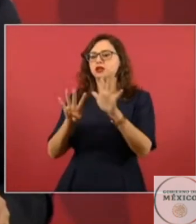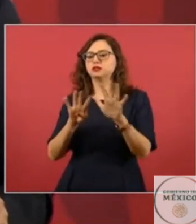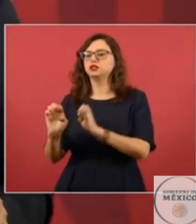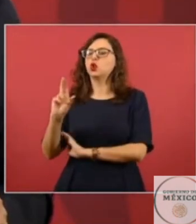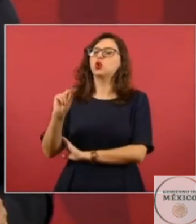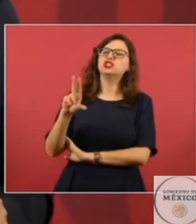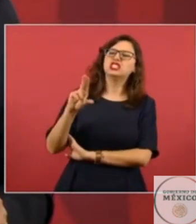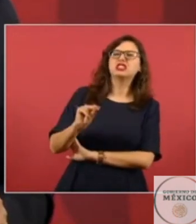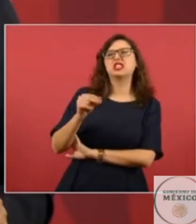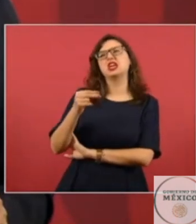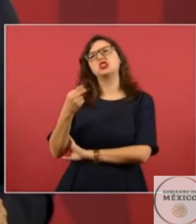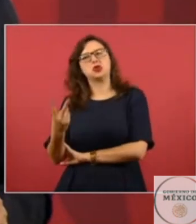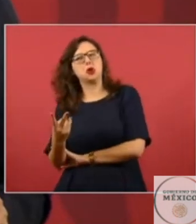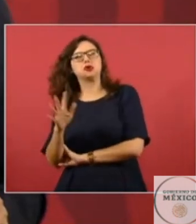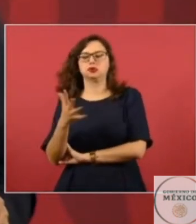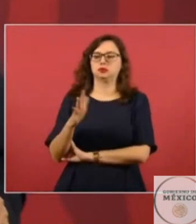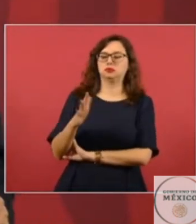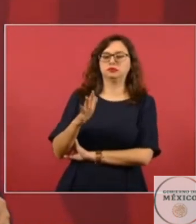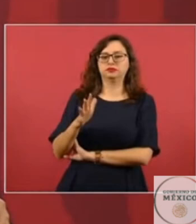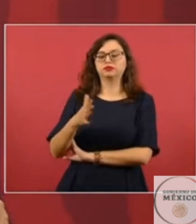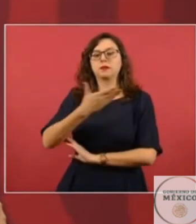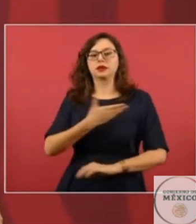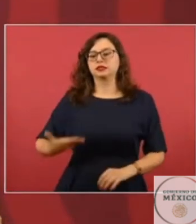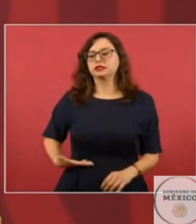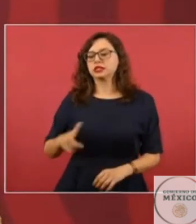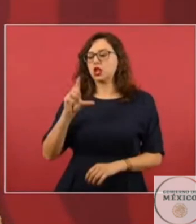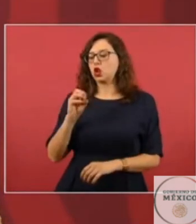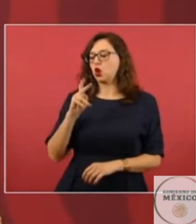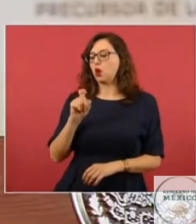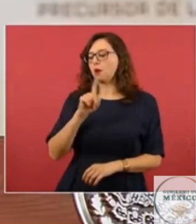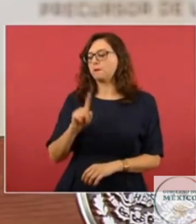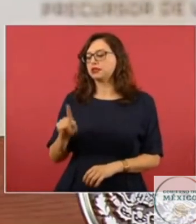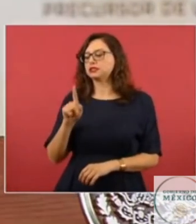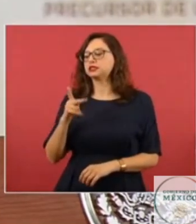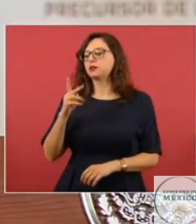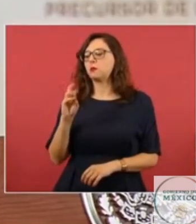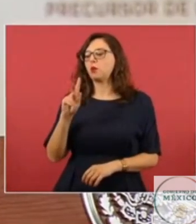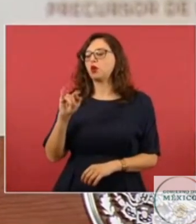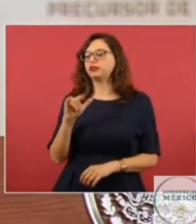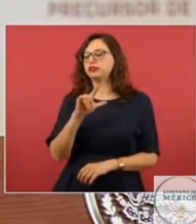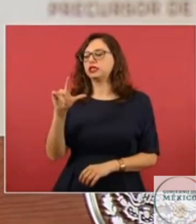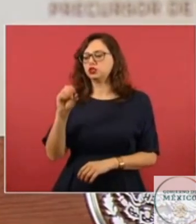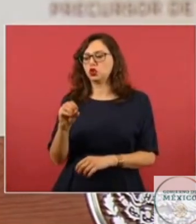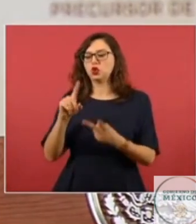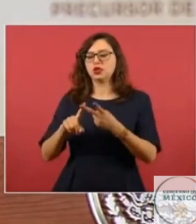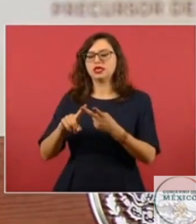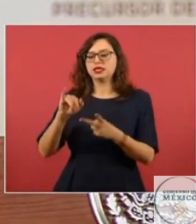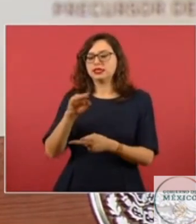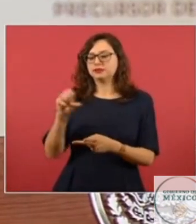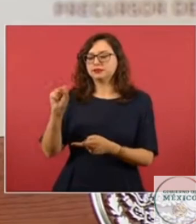82, con López Portillo, y estaba Farel en el Seguro